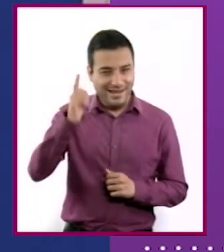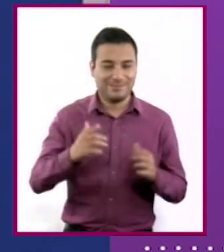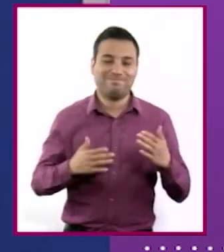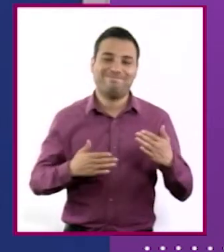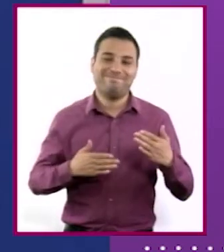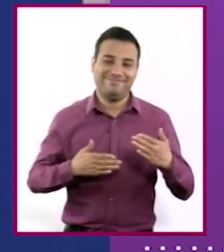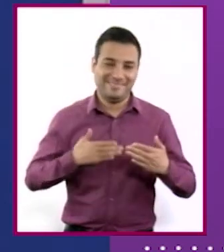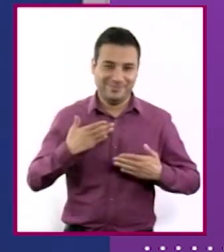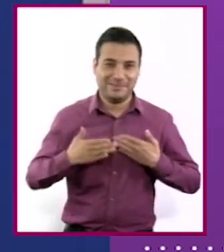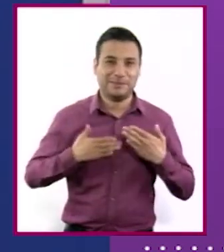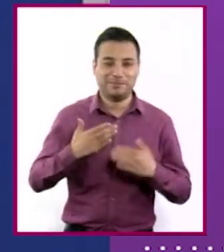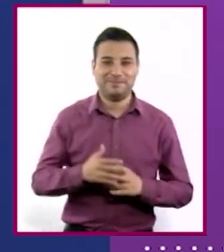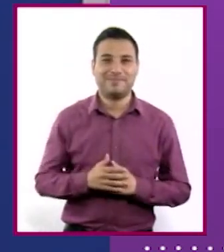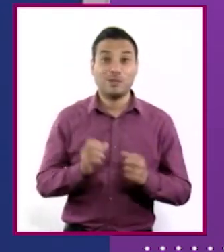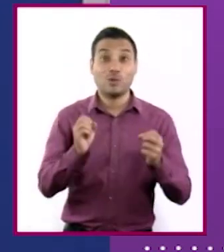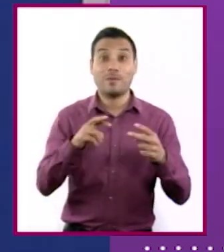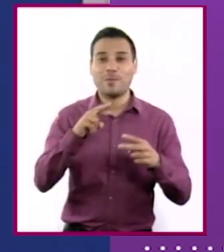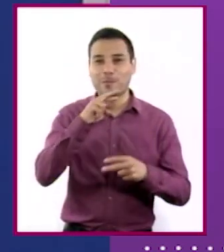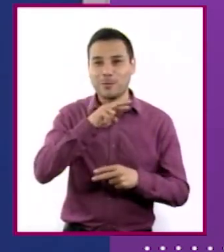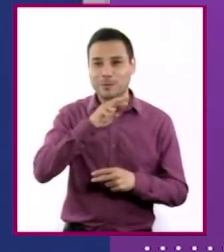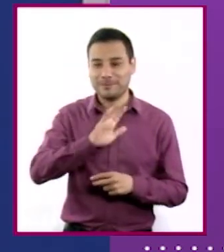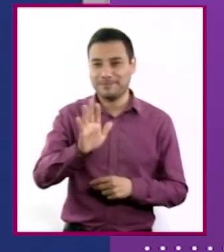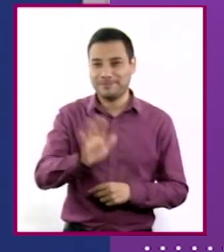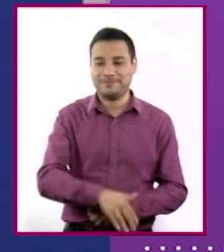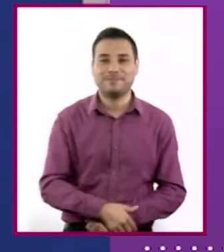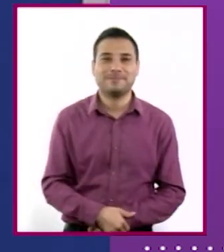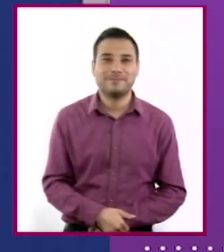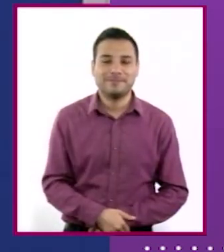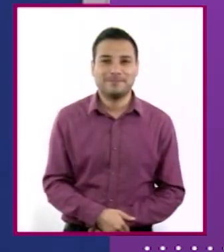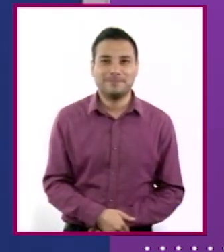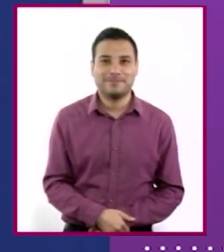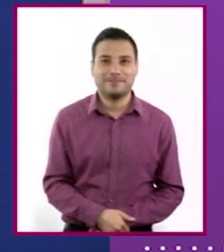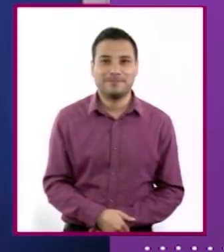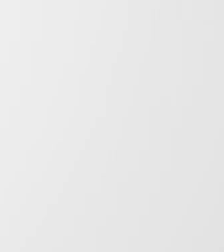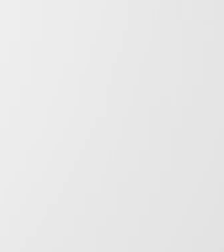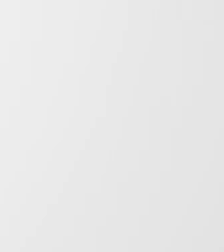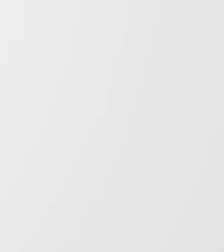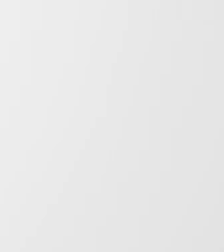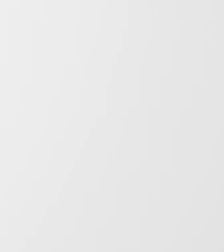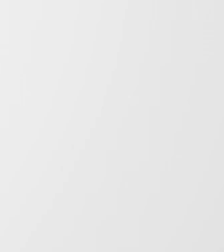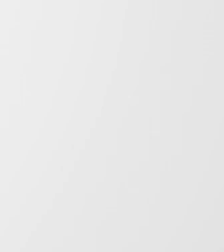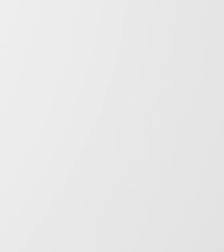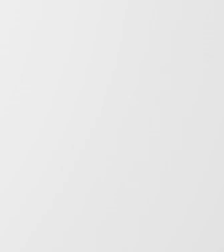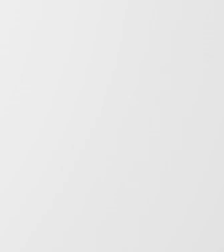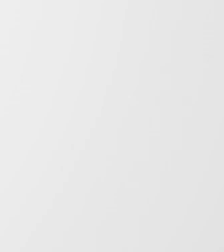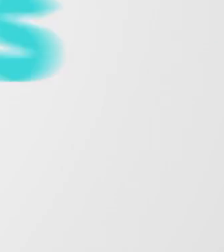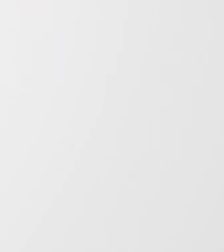pasado muy bien. ¡Hasta la próxima!